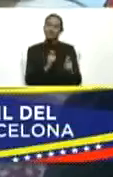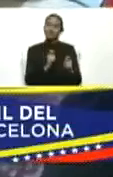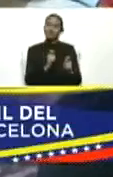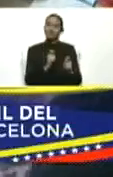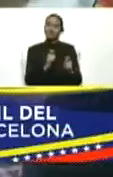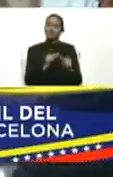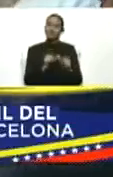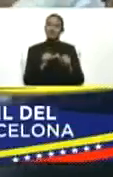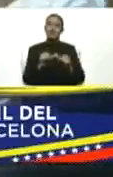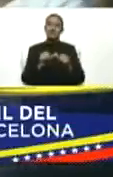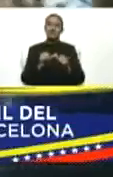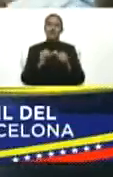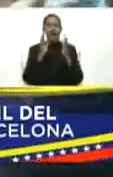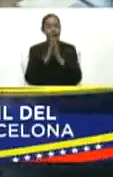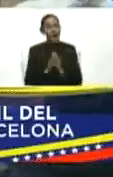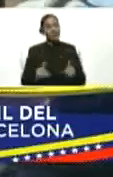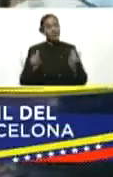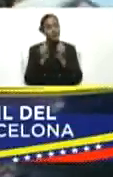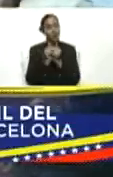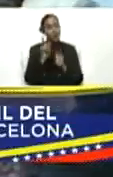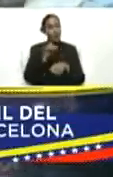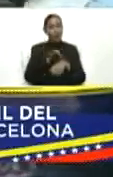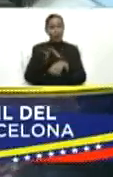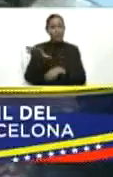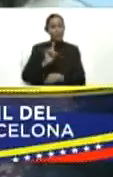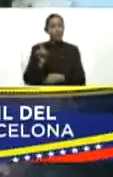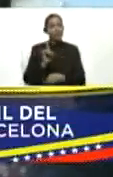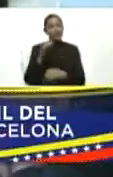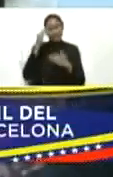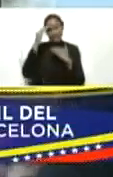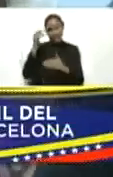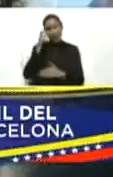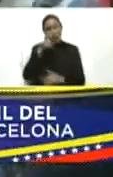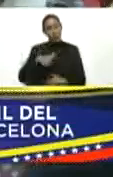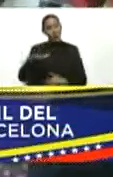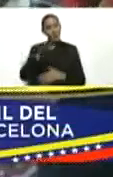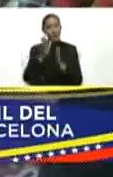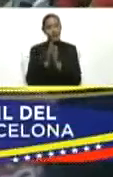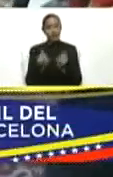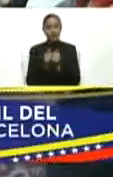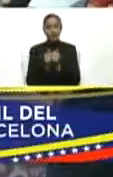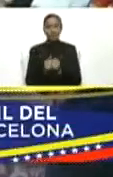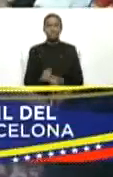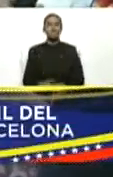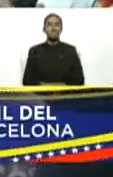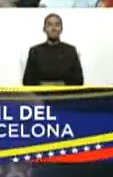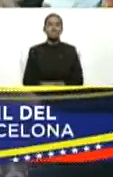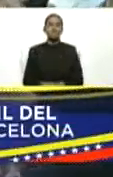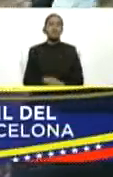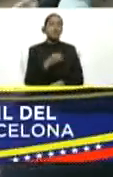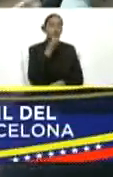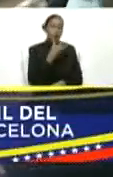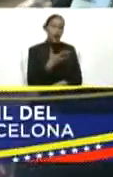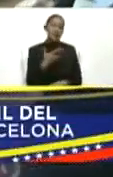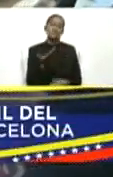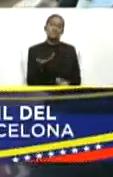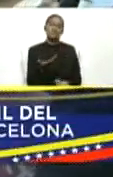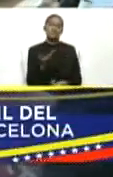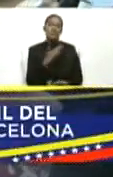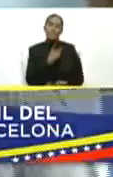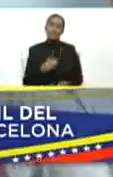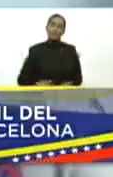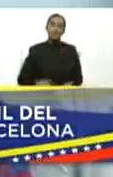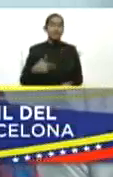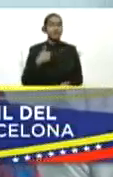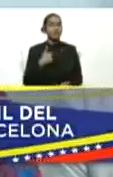me abandones, Anzoátegui. Dale un saludo al pueblo de Anzoátegui. Bueno, mi comandante, muy, muy alegre, ¿verdad?, estar aquí